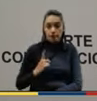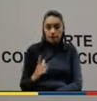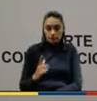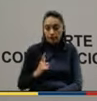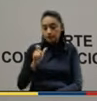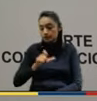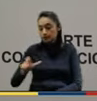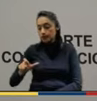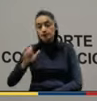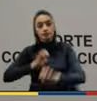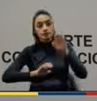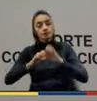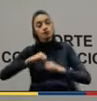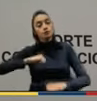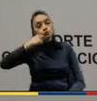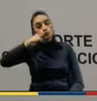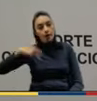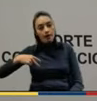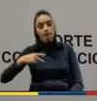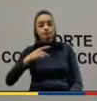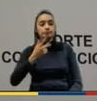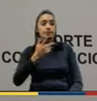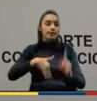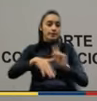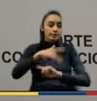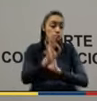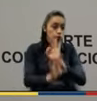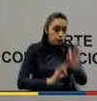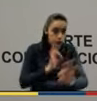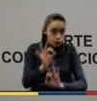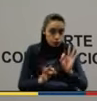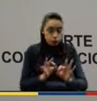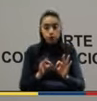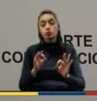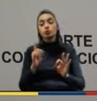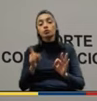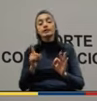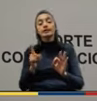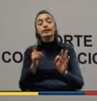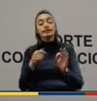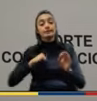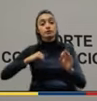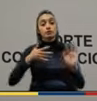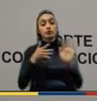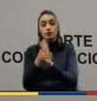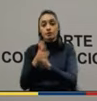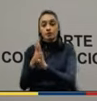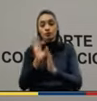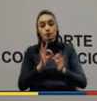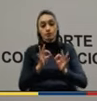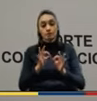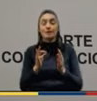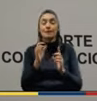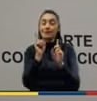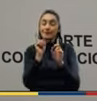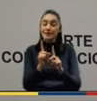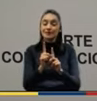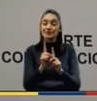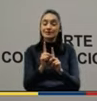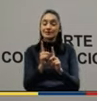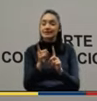derechos humanos, que se conserve el medio ambiente, que se garantice el acceso a la información y a la justicia. Pero las expectativas y presuntos